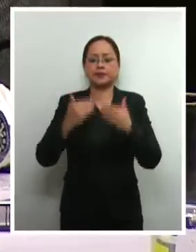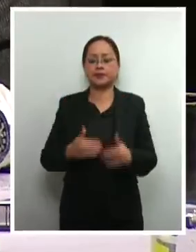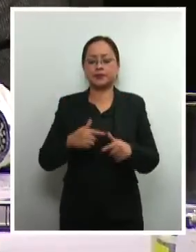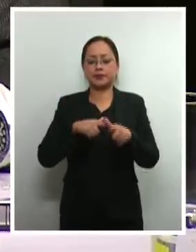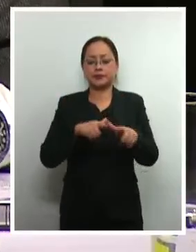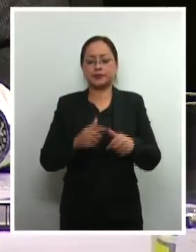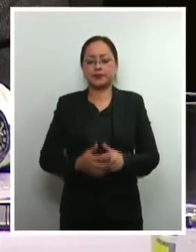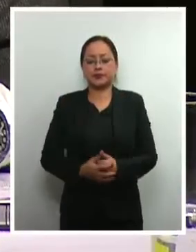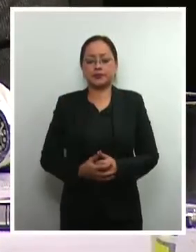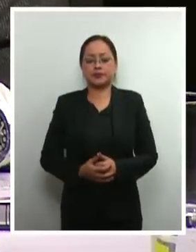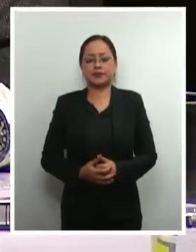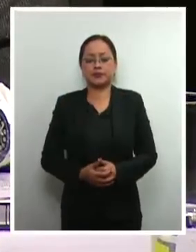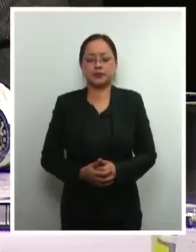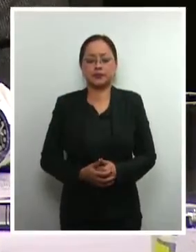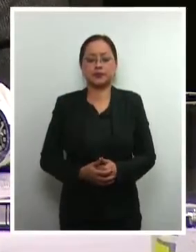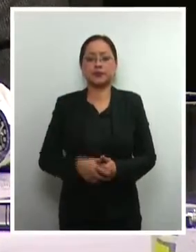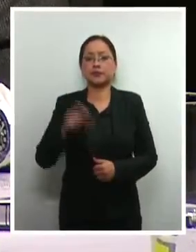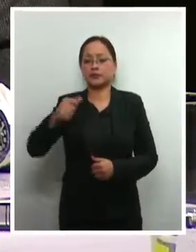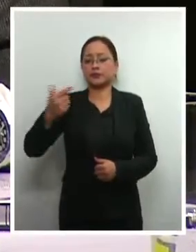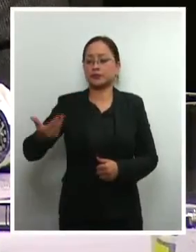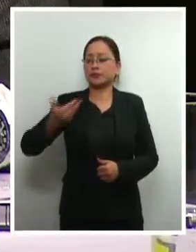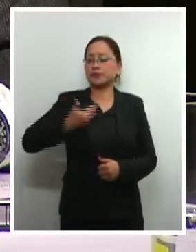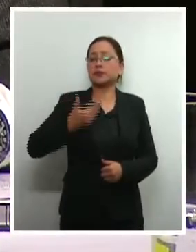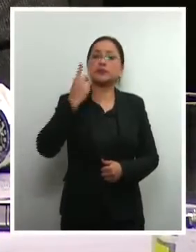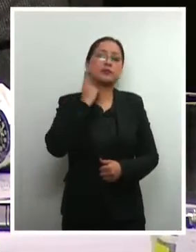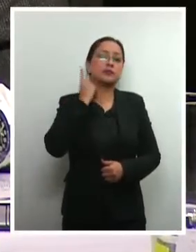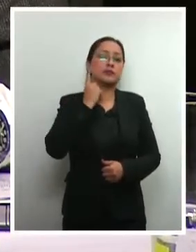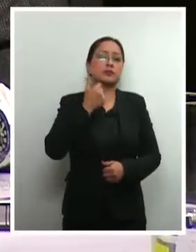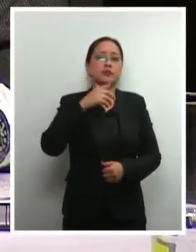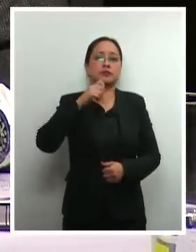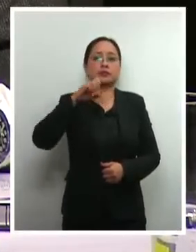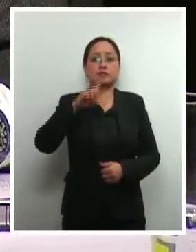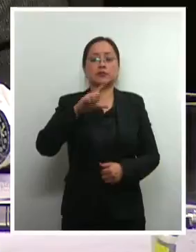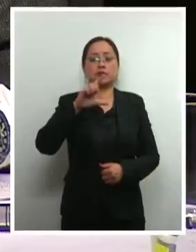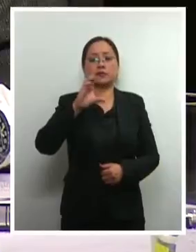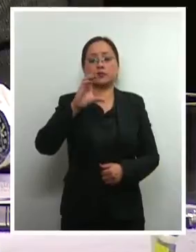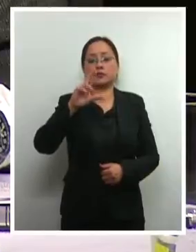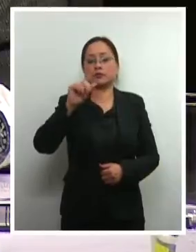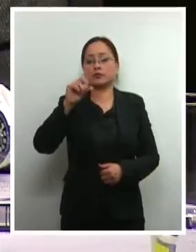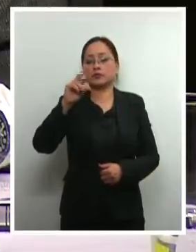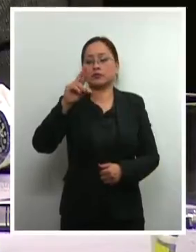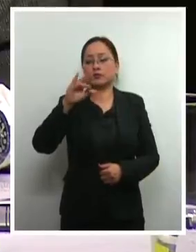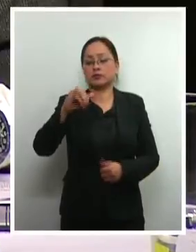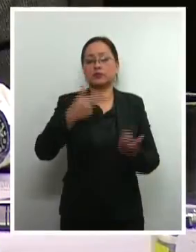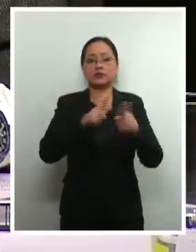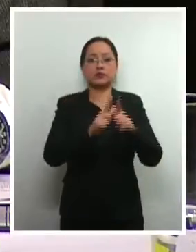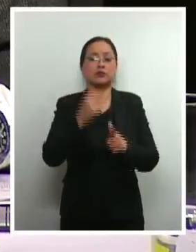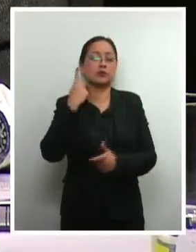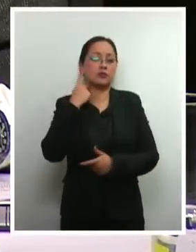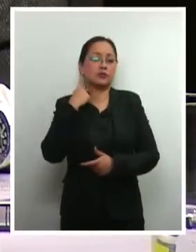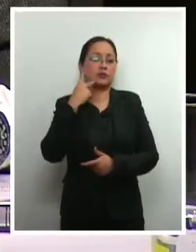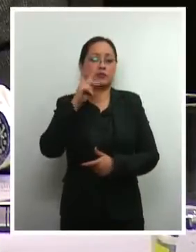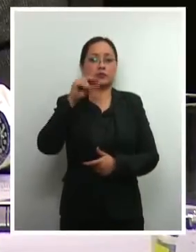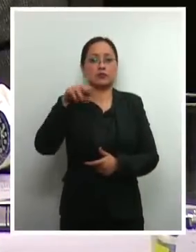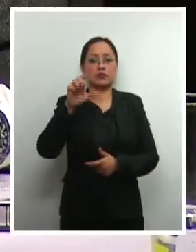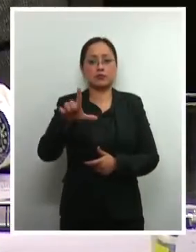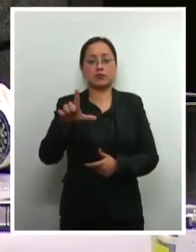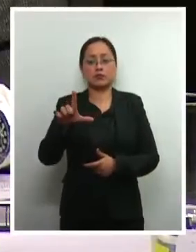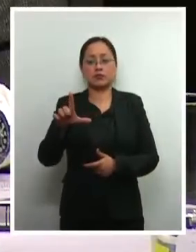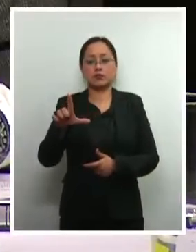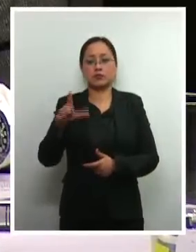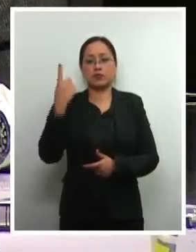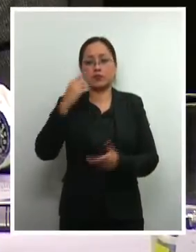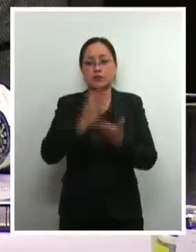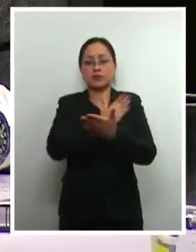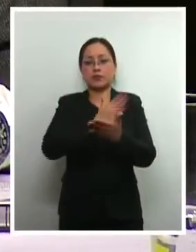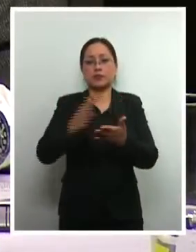Continuamos. En atención a la solicitud del diputado Gabriel Cuadri de la Torre del Grupo Parlamentario de Nueva Alianza de separar